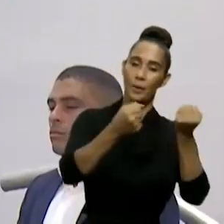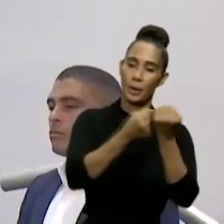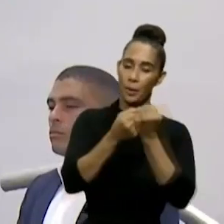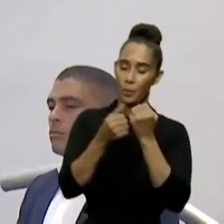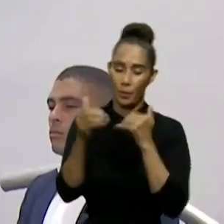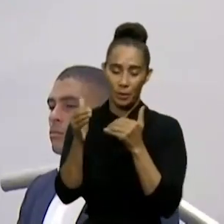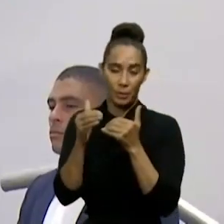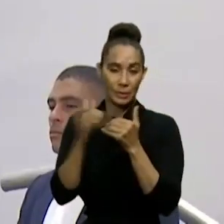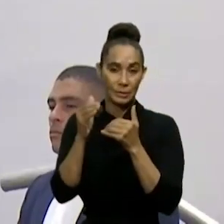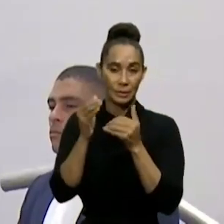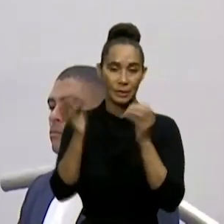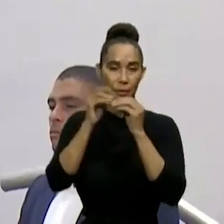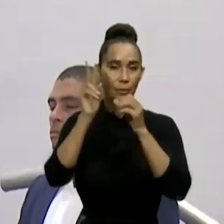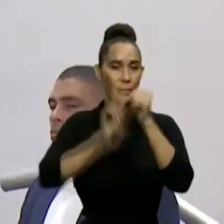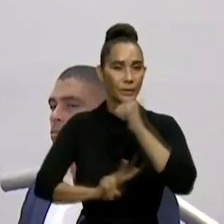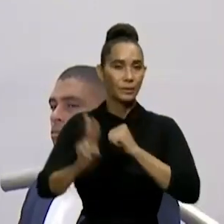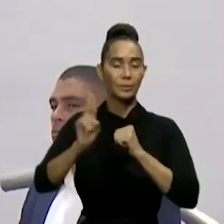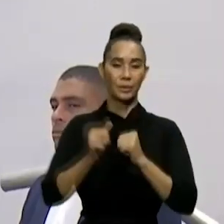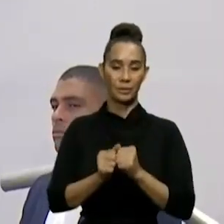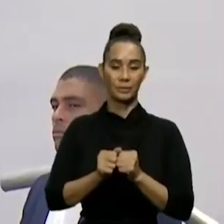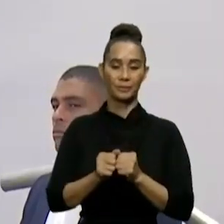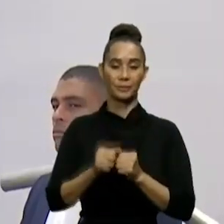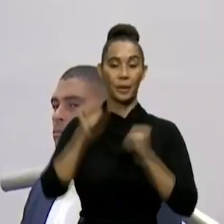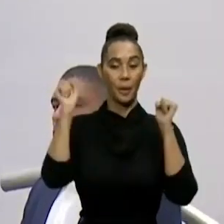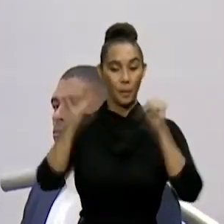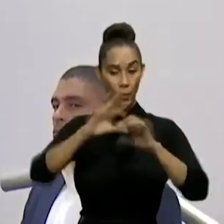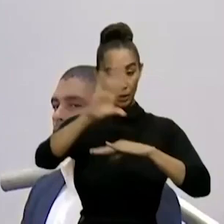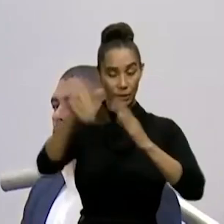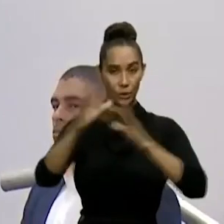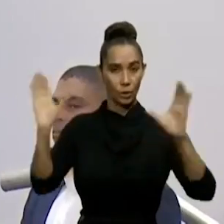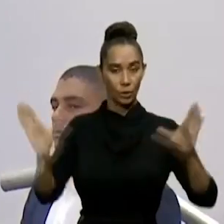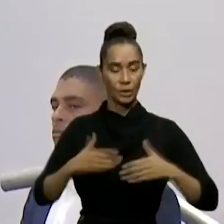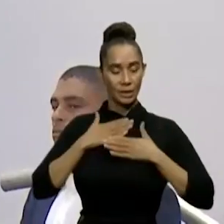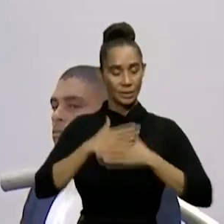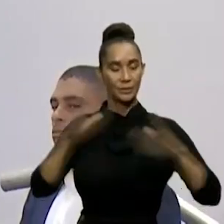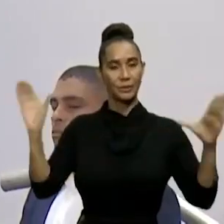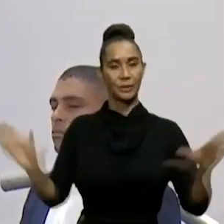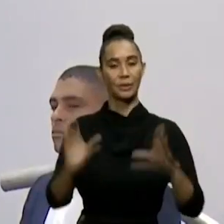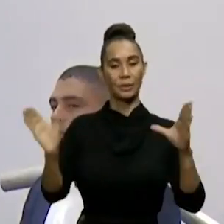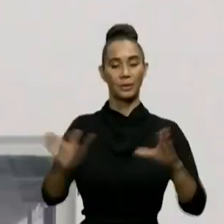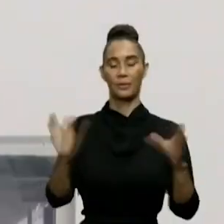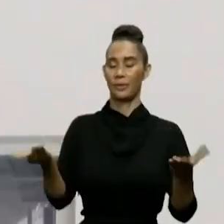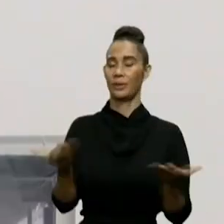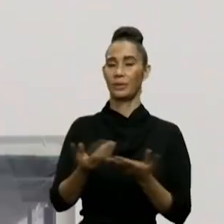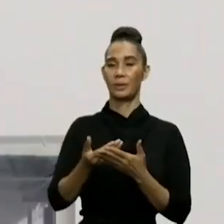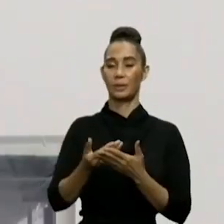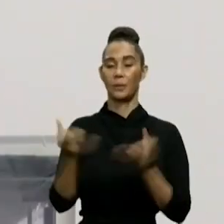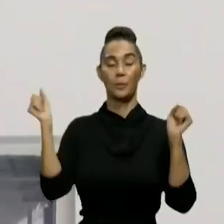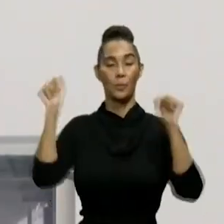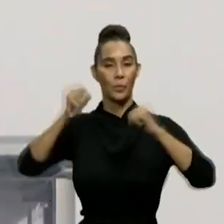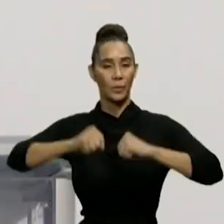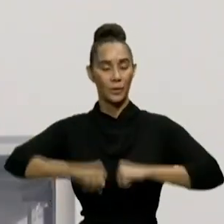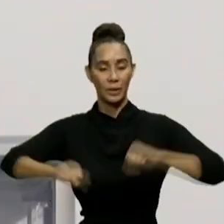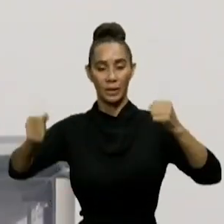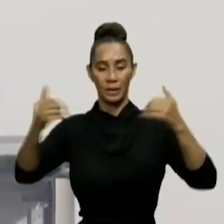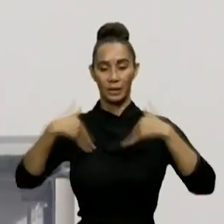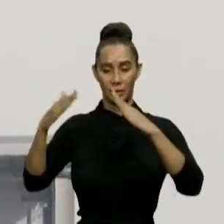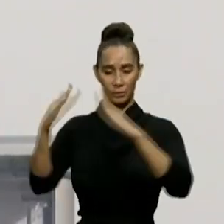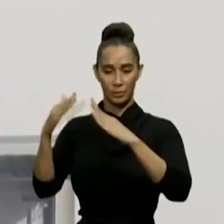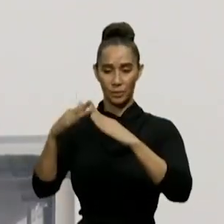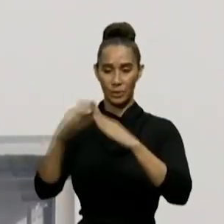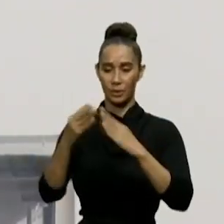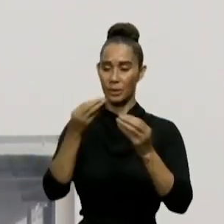cerca de los más humildes de nuestro país, para que disfruten unas fiestas sin grandes privaciones y que puedan llevar a su casa